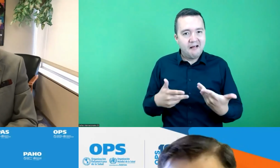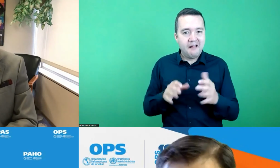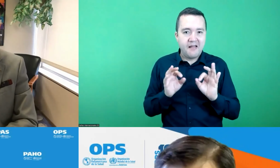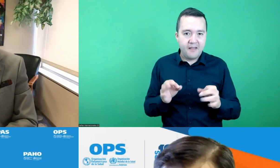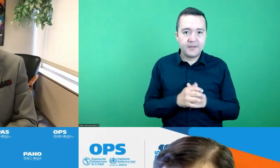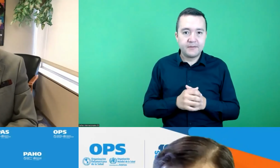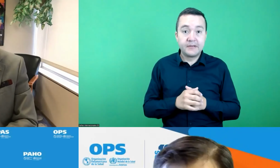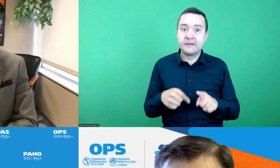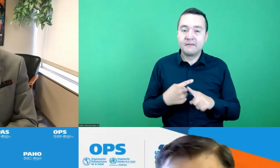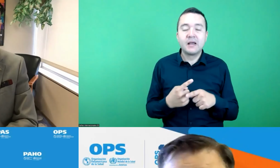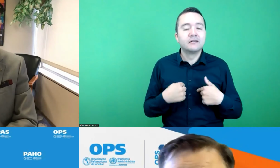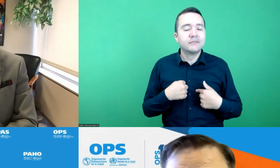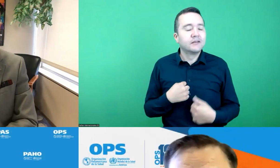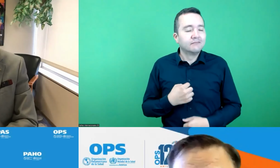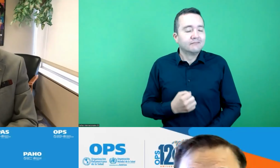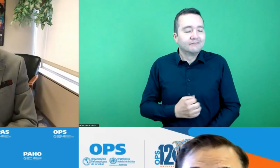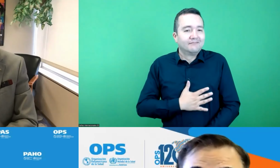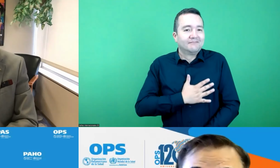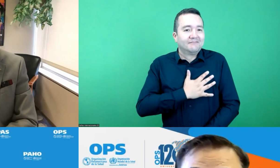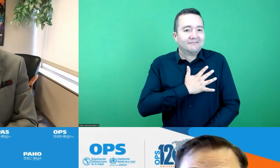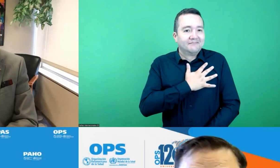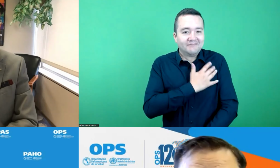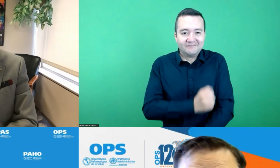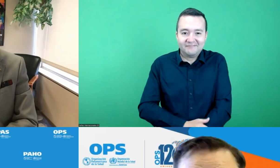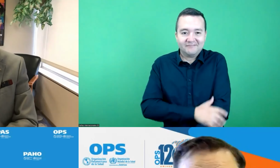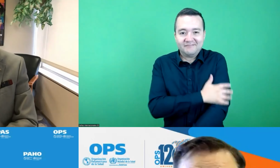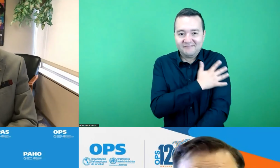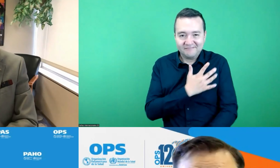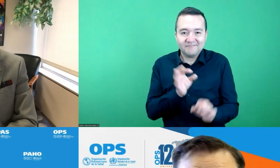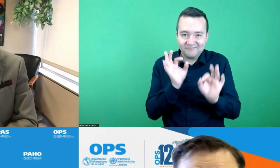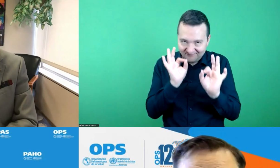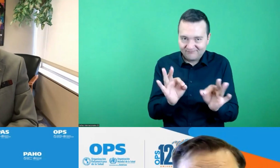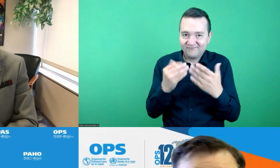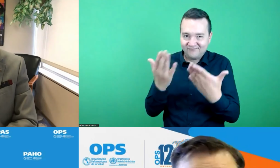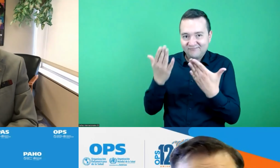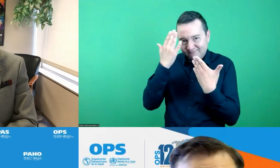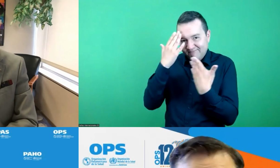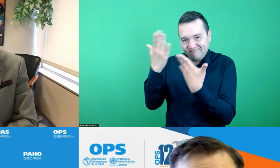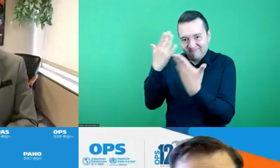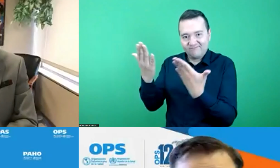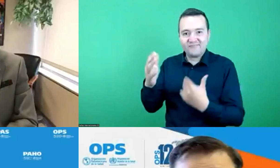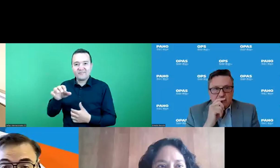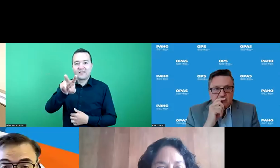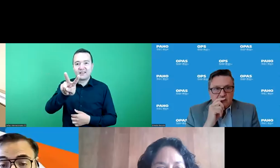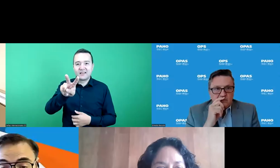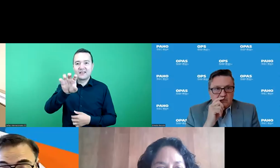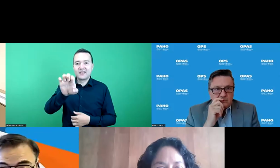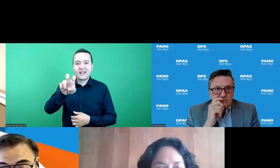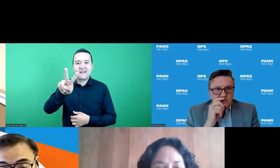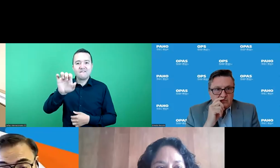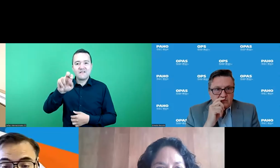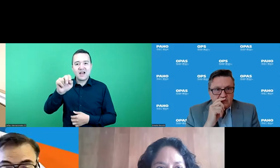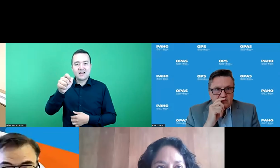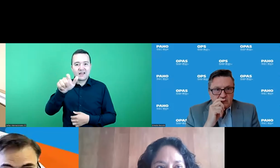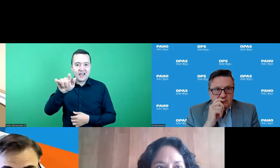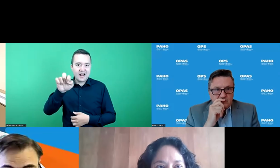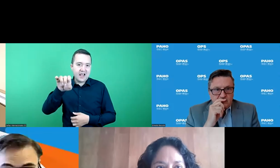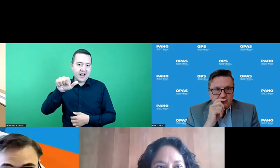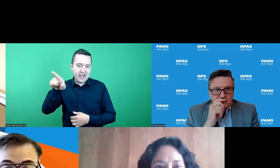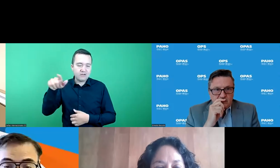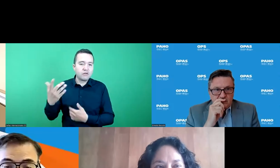la emoción de poder saludar a Evangelina Vázquez como moderadora y como constructora junto